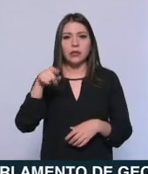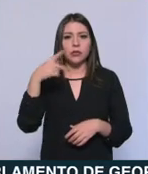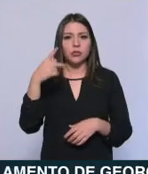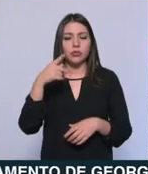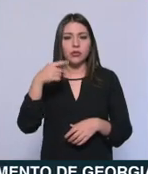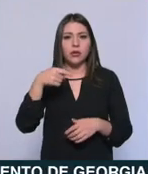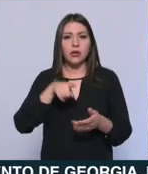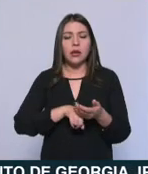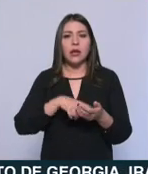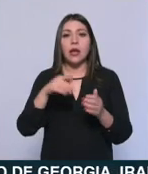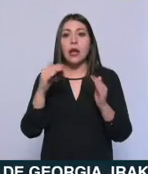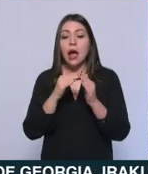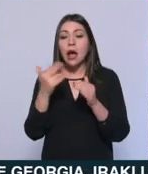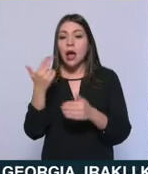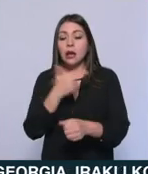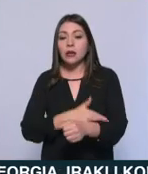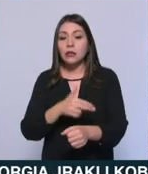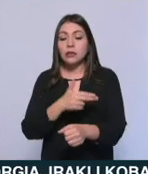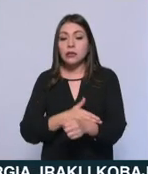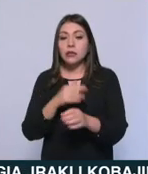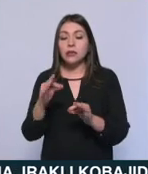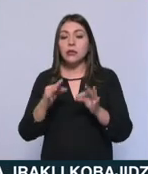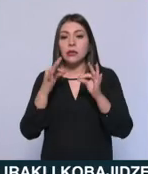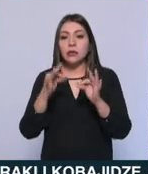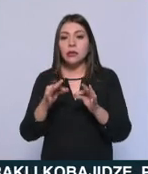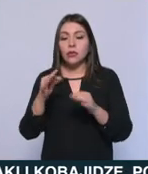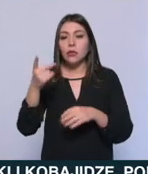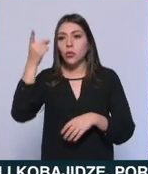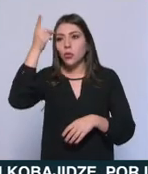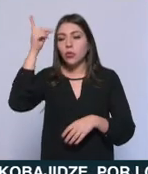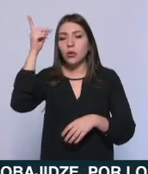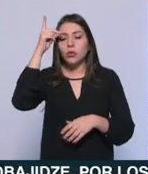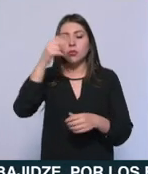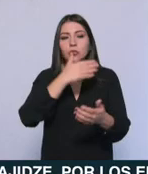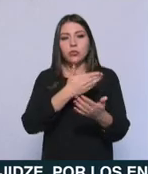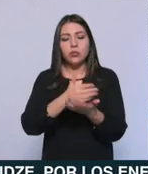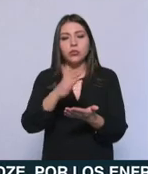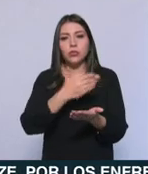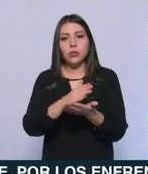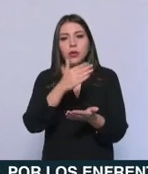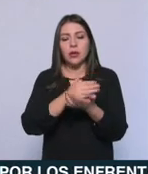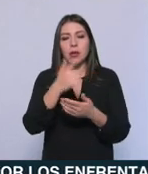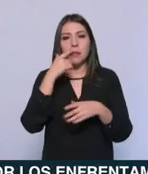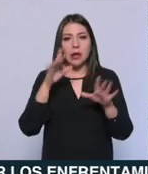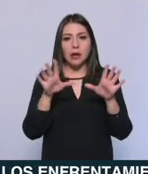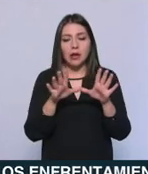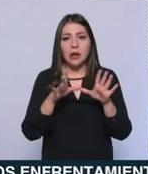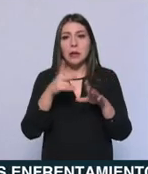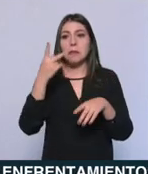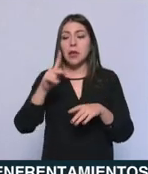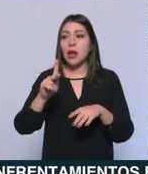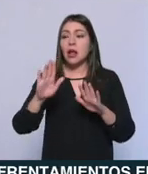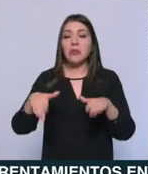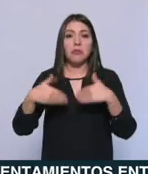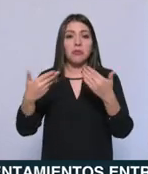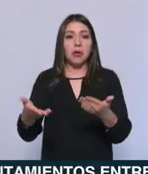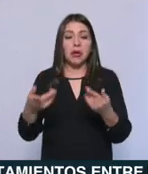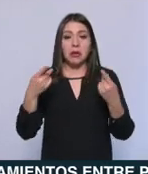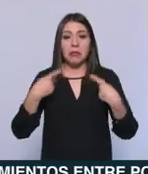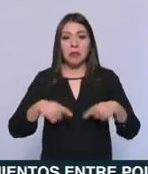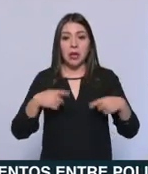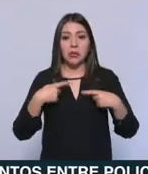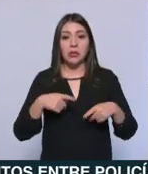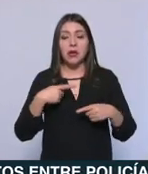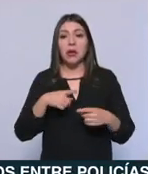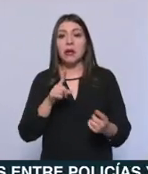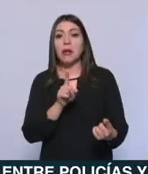un proyecto de vivienda. Todos están ya con un dueño en proyecto de crédito. Entonces, cualquiera